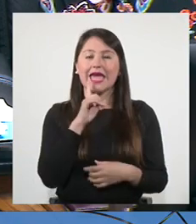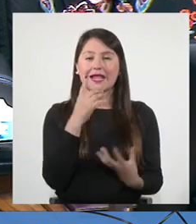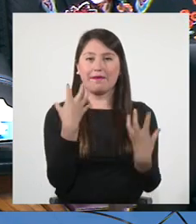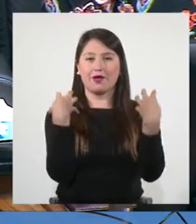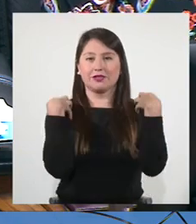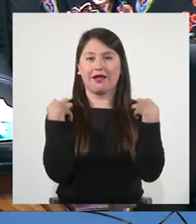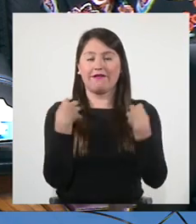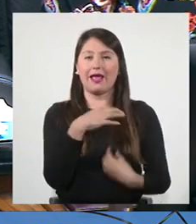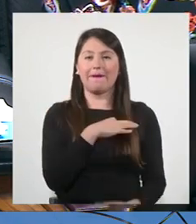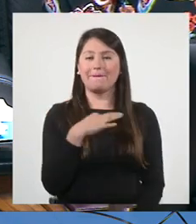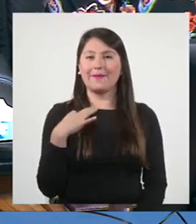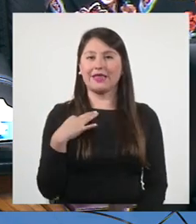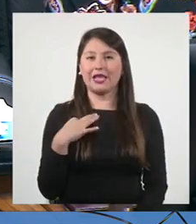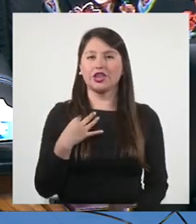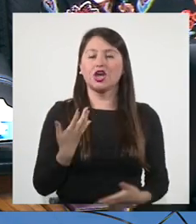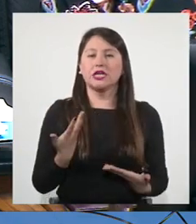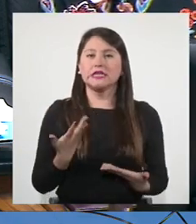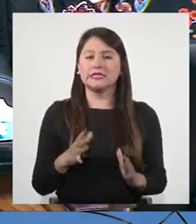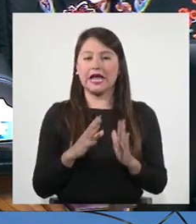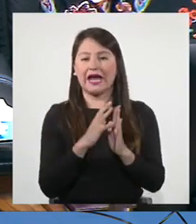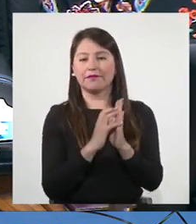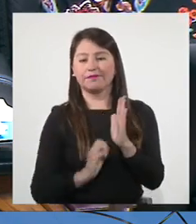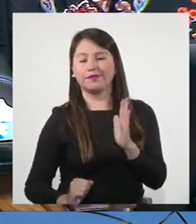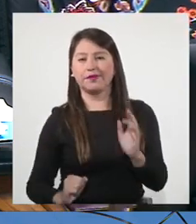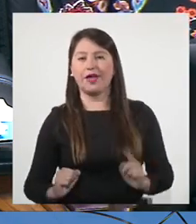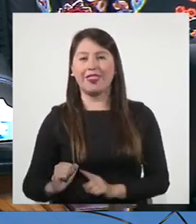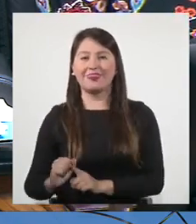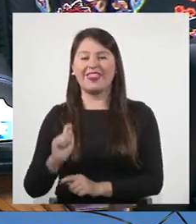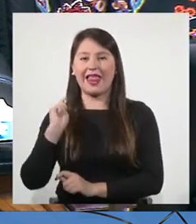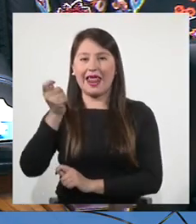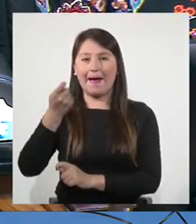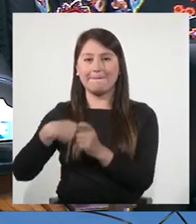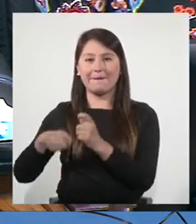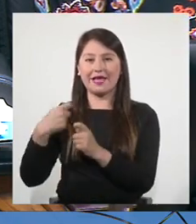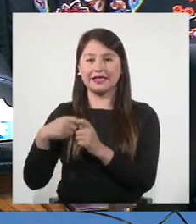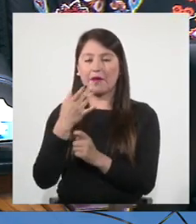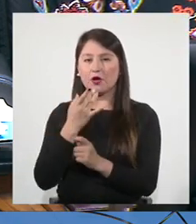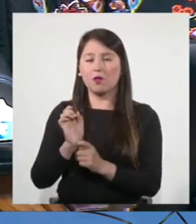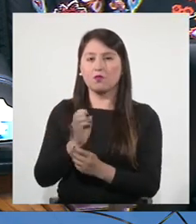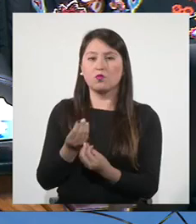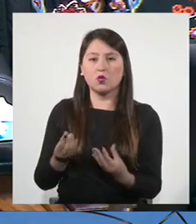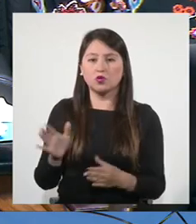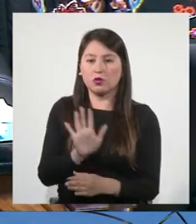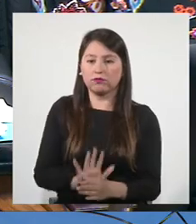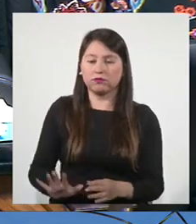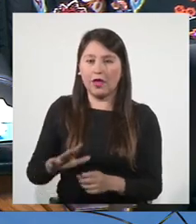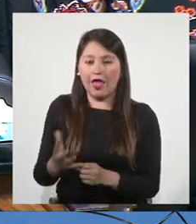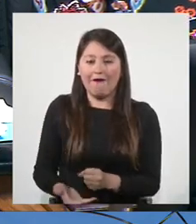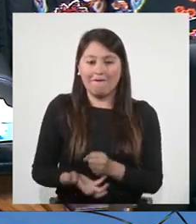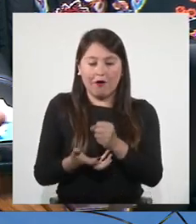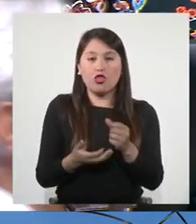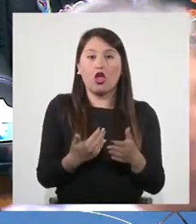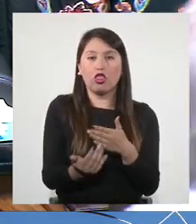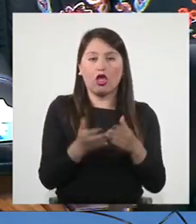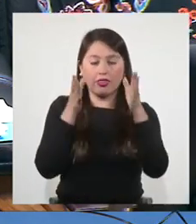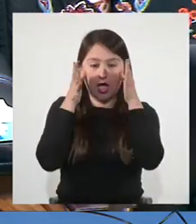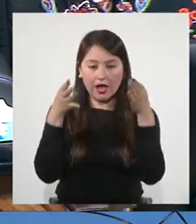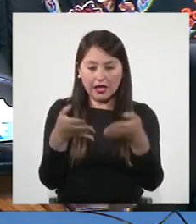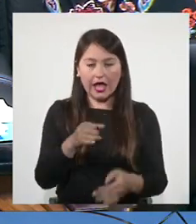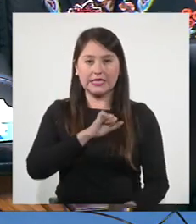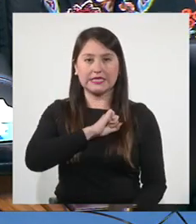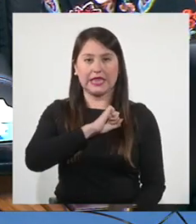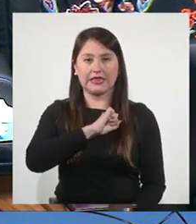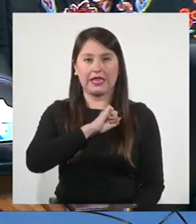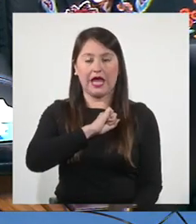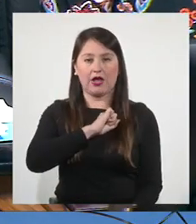habían calado la pesca durante mucho tiempo porque se quedan muchos recursos en Santiago. Por tanto, lo único que pedimos, dejad